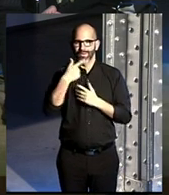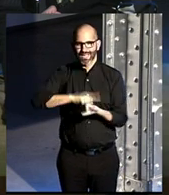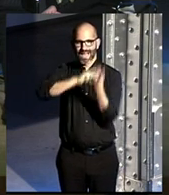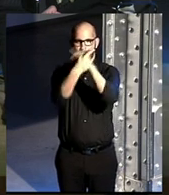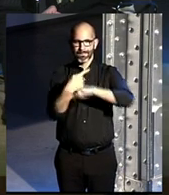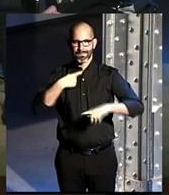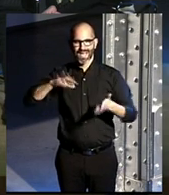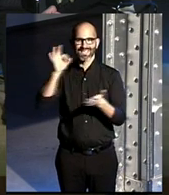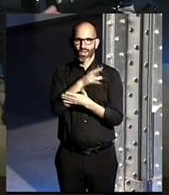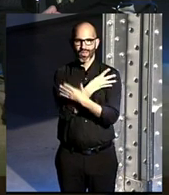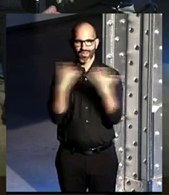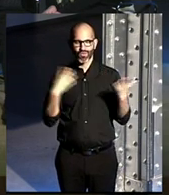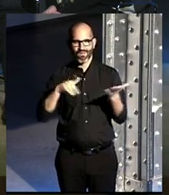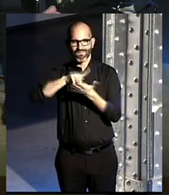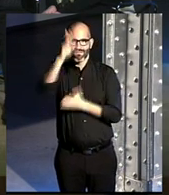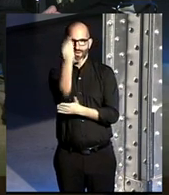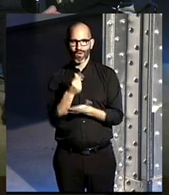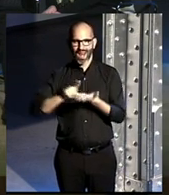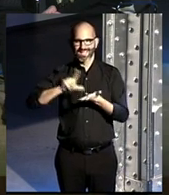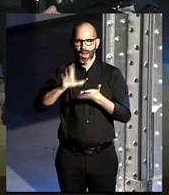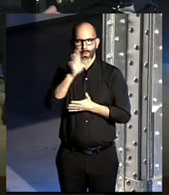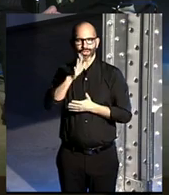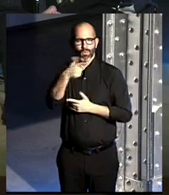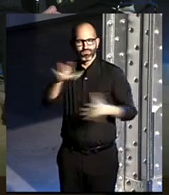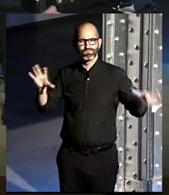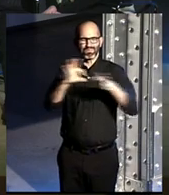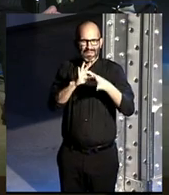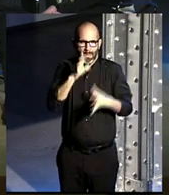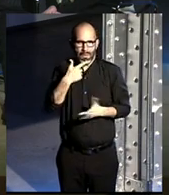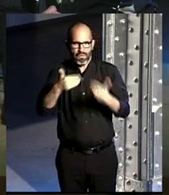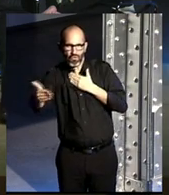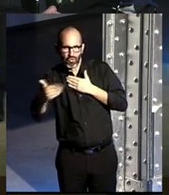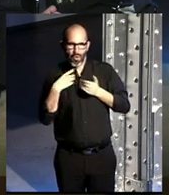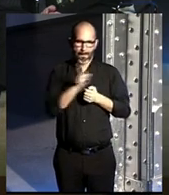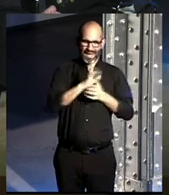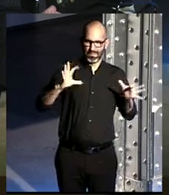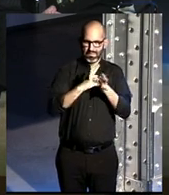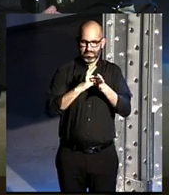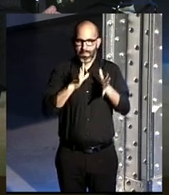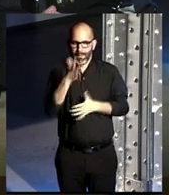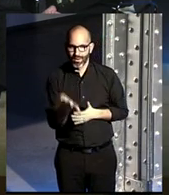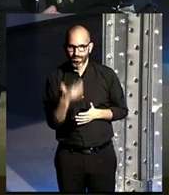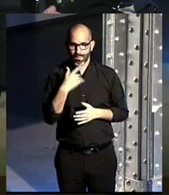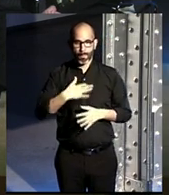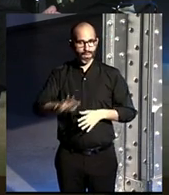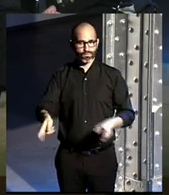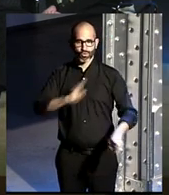siglo XIX? ¿Qué motivos puede haber en ello? ¿Me lo preguntas a mí primero o a...? Yo podéis contestar